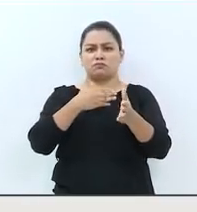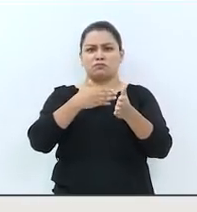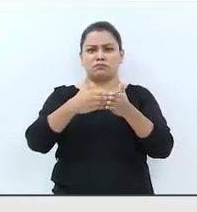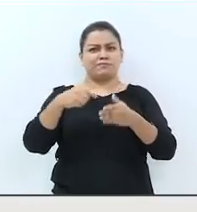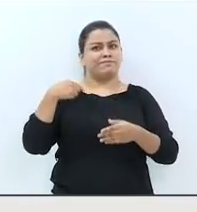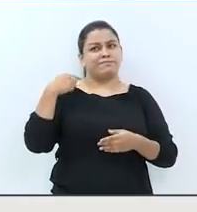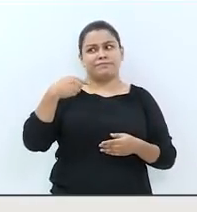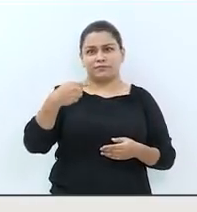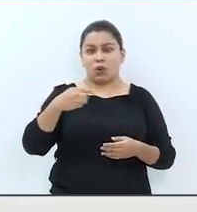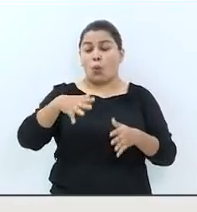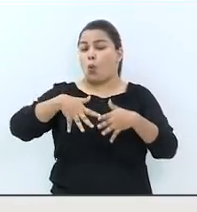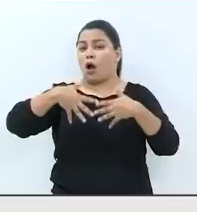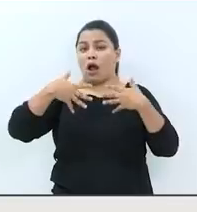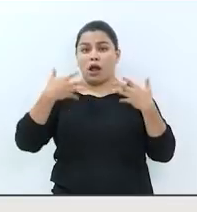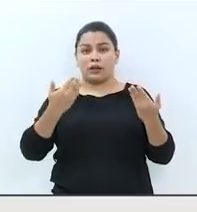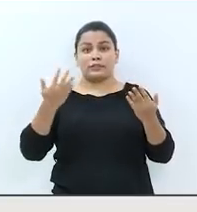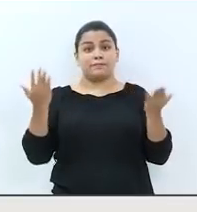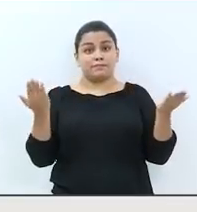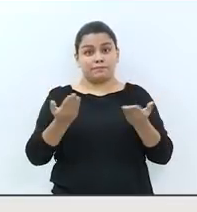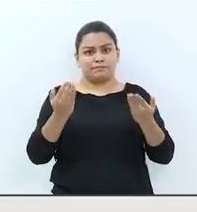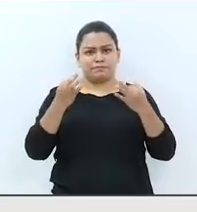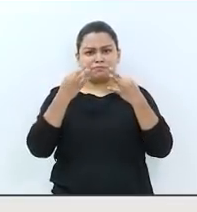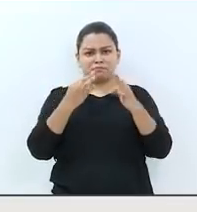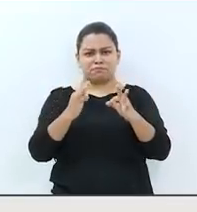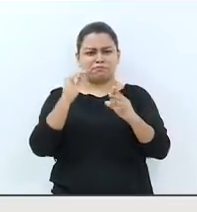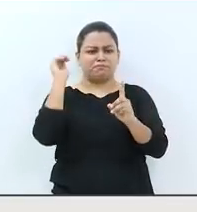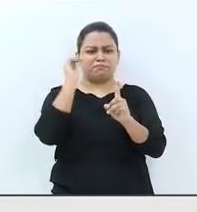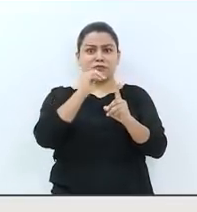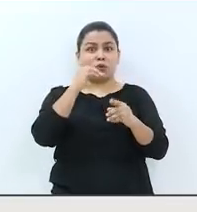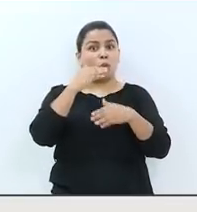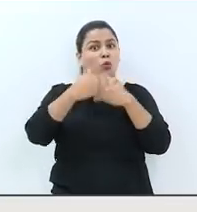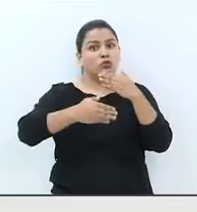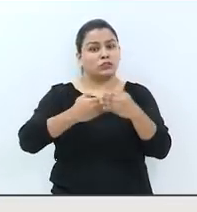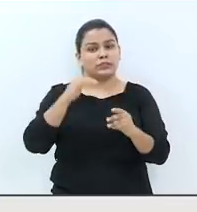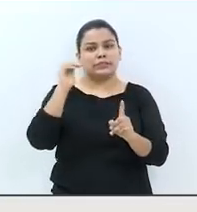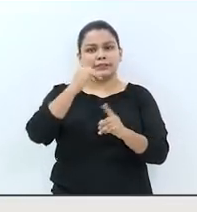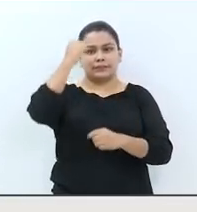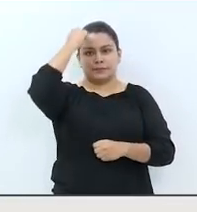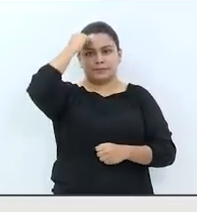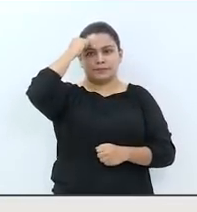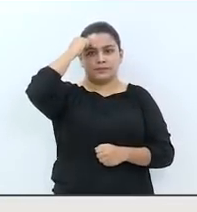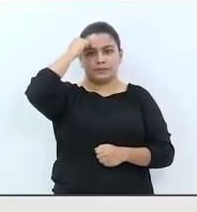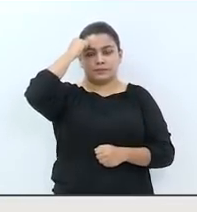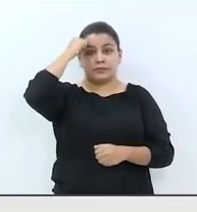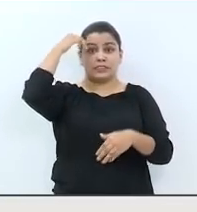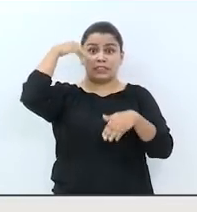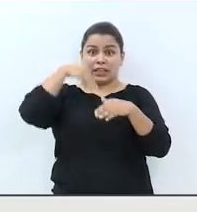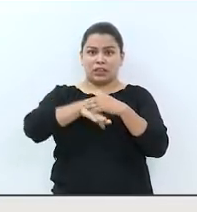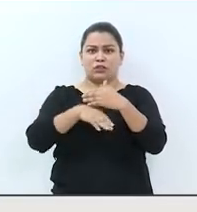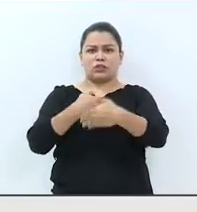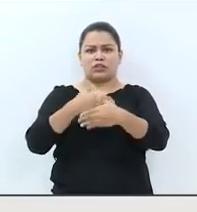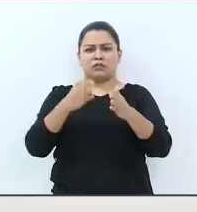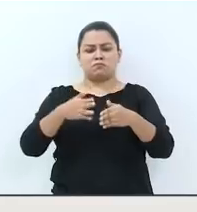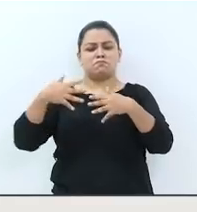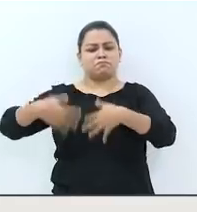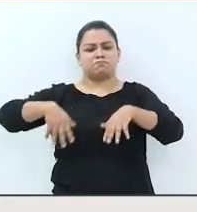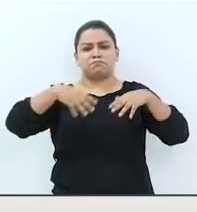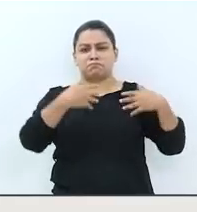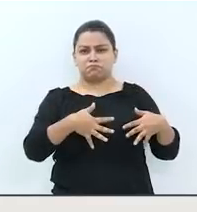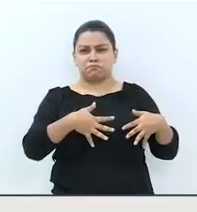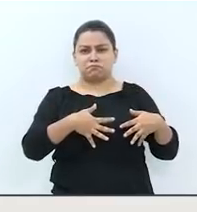iniciar siempre cualquier acción formativa, cualquier proceso de enseñanza-aprendizaje dentro del aula, con alguna actividad